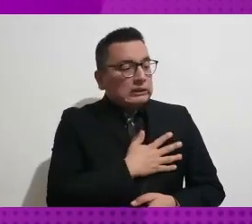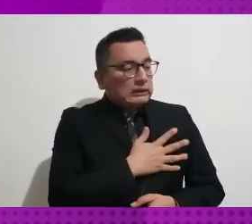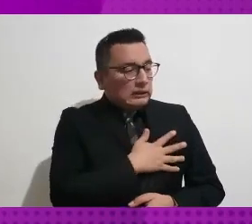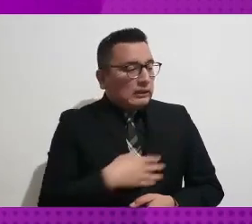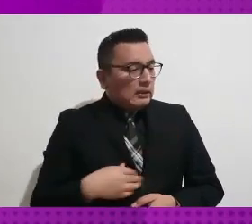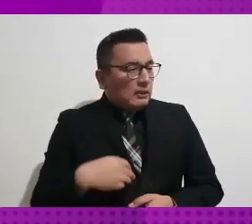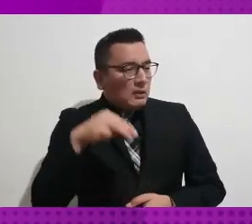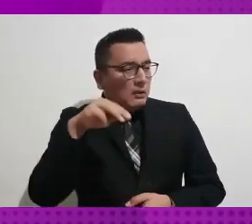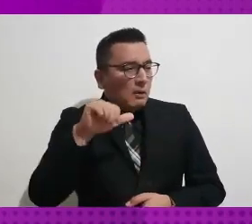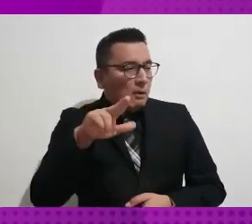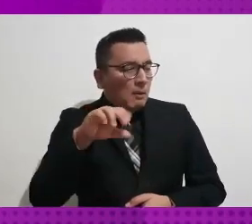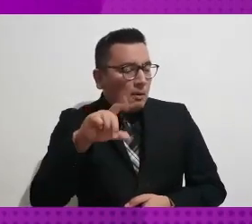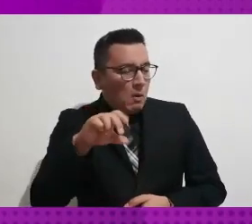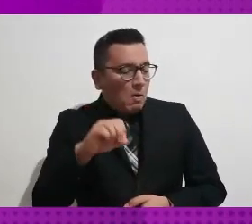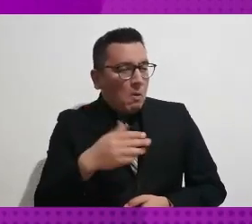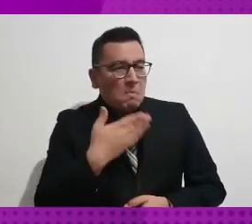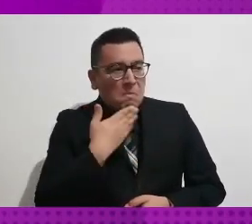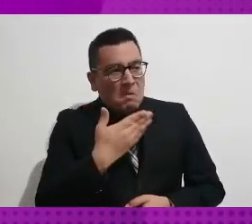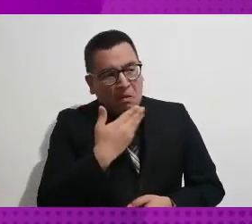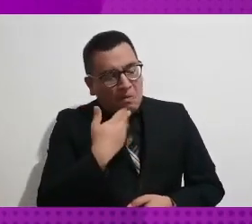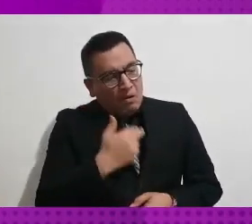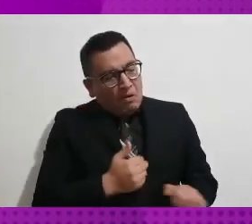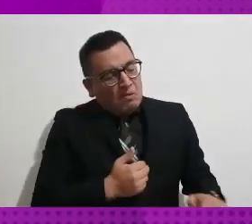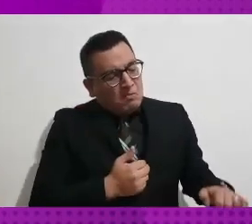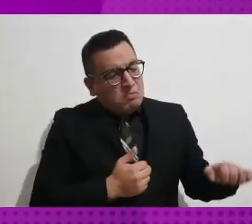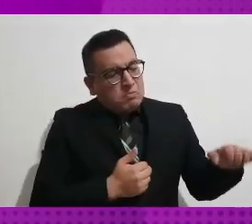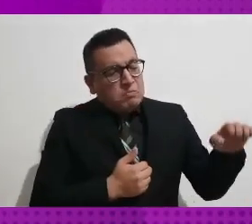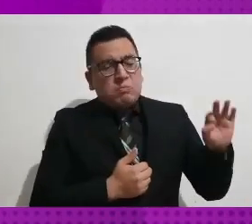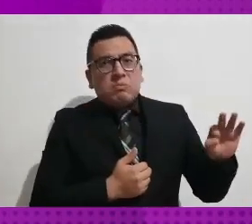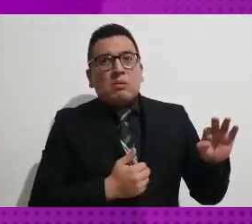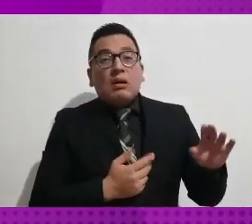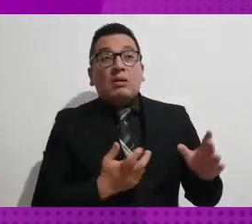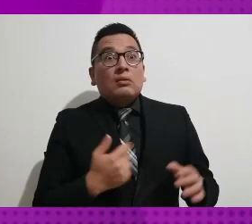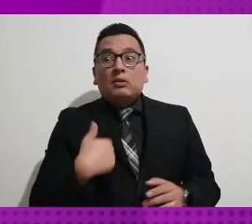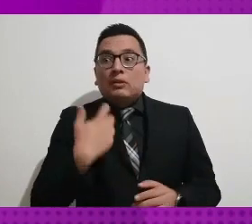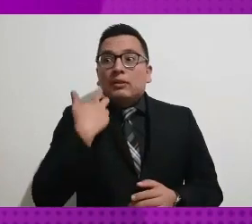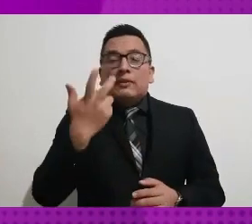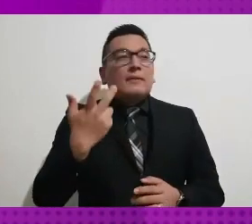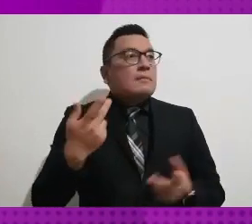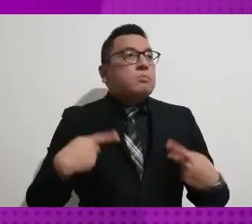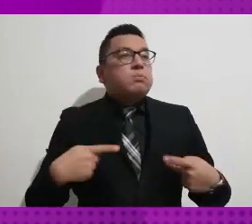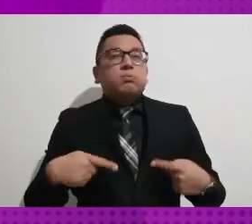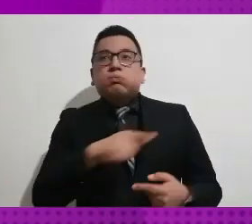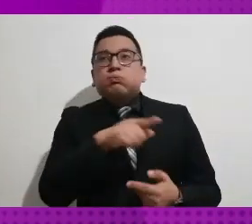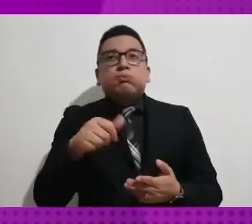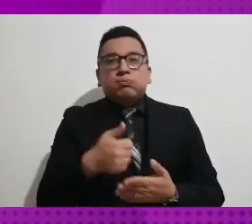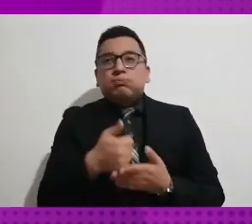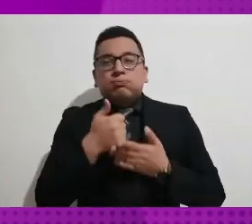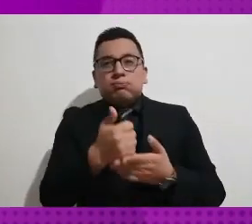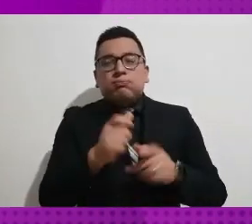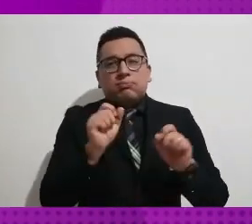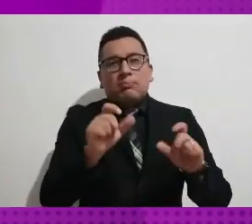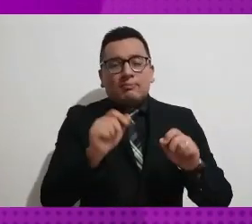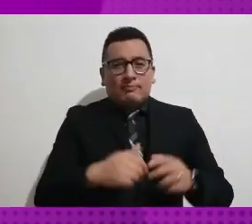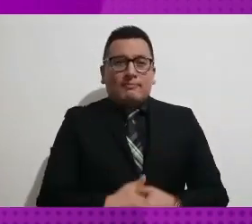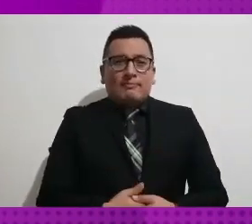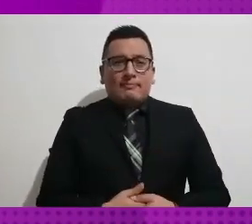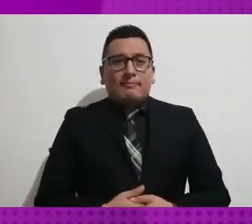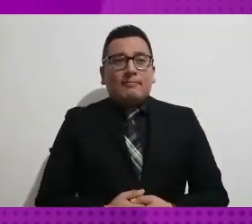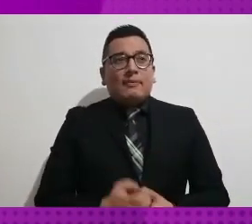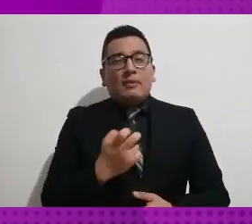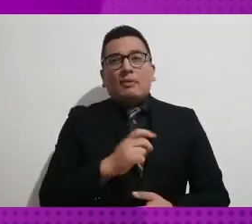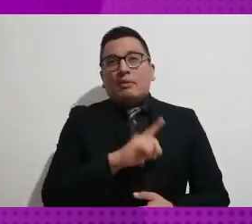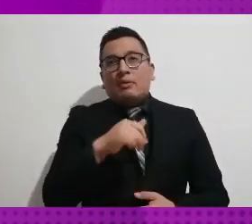compartir toda la documentación, todo lo que habíamos aprendido, nuestra experiencia, y es efectivamente ya a